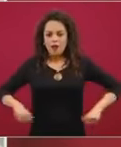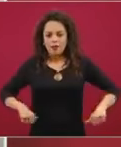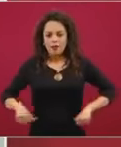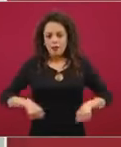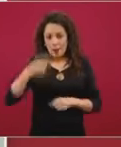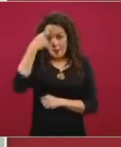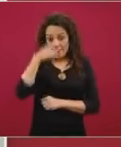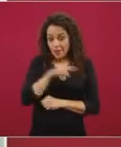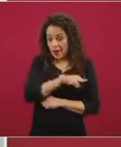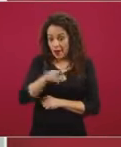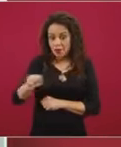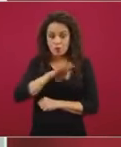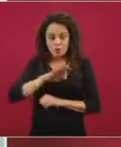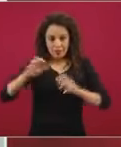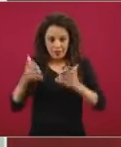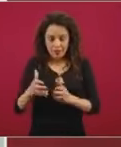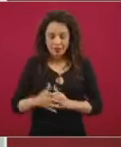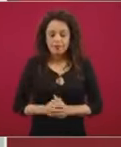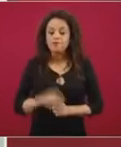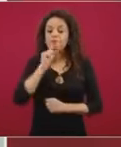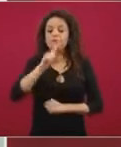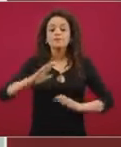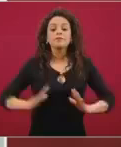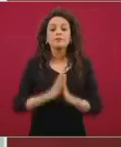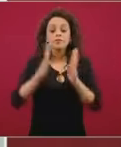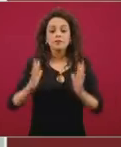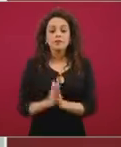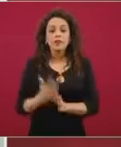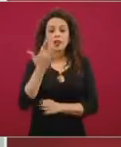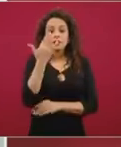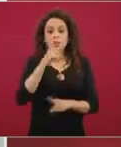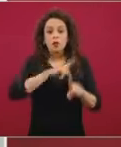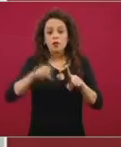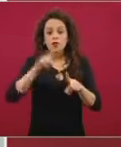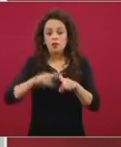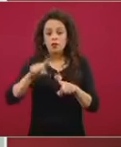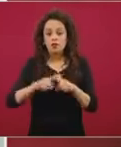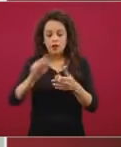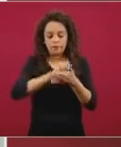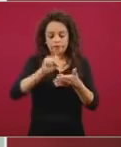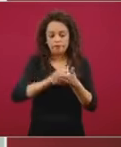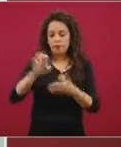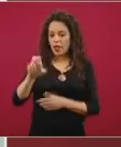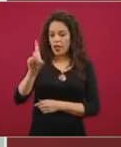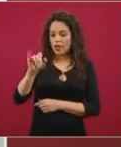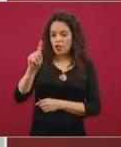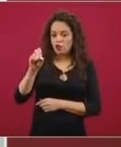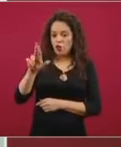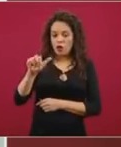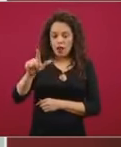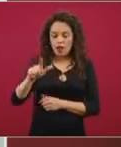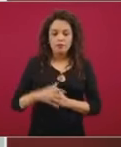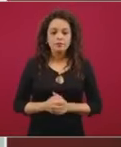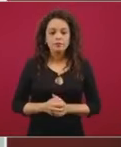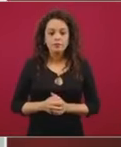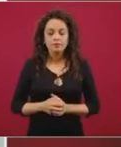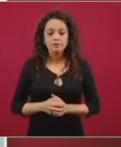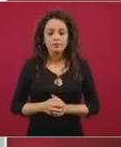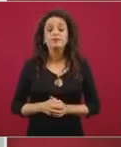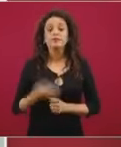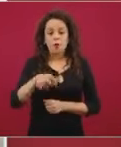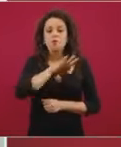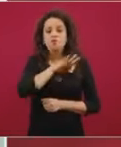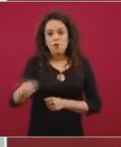ti. También participarán más de 50 editoriales como el Fondo de Cultura Económica y Educal. Entonces